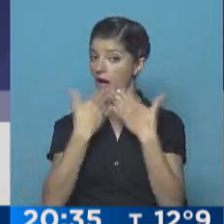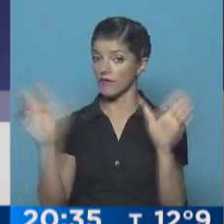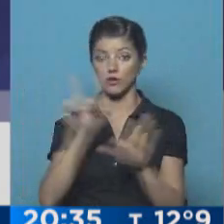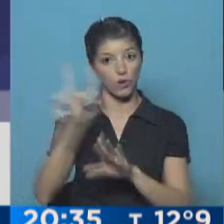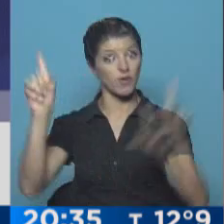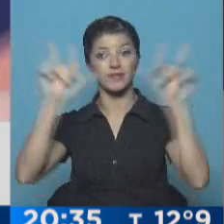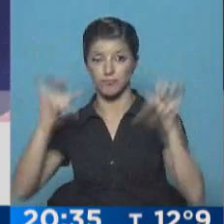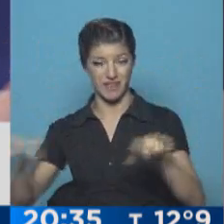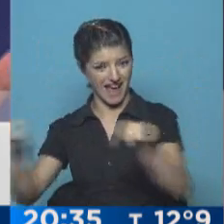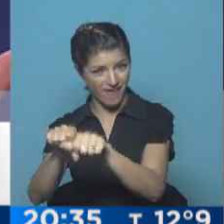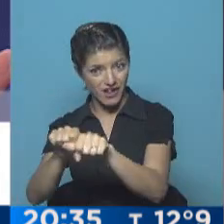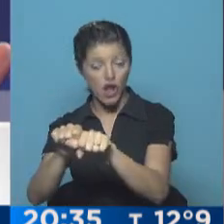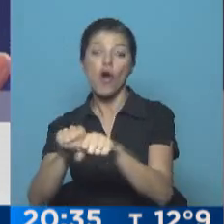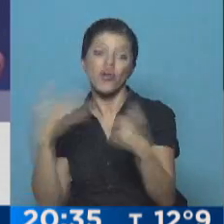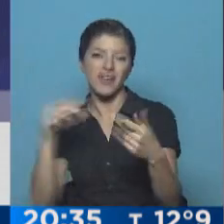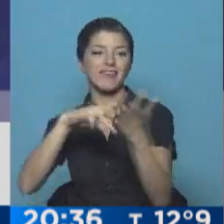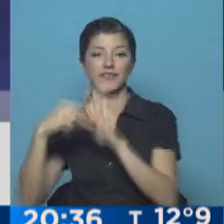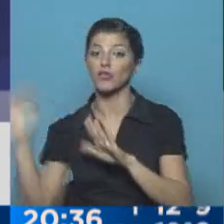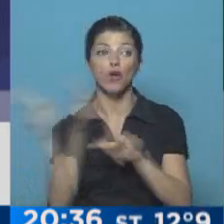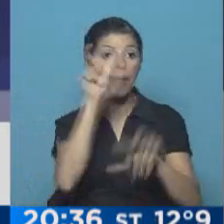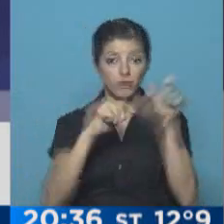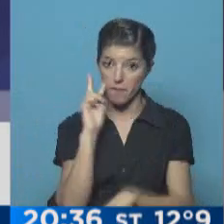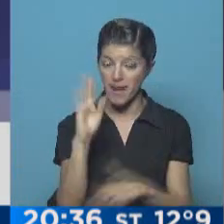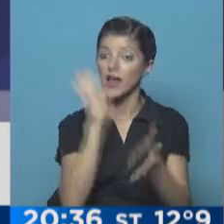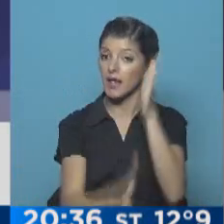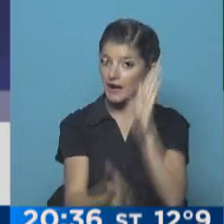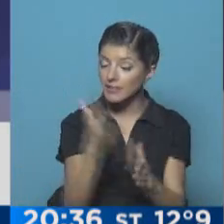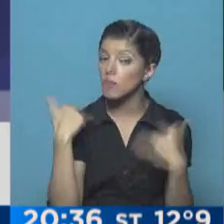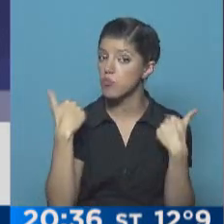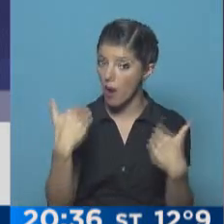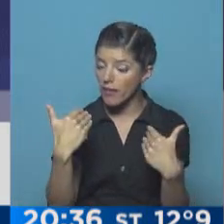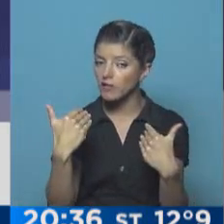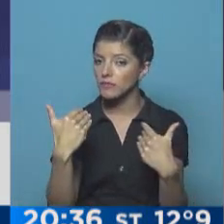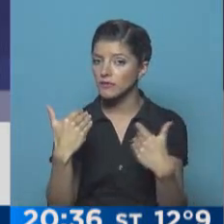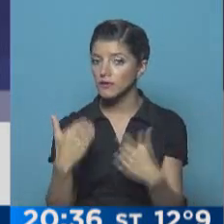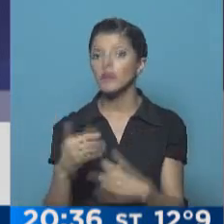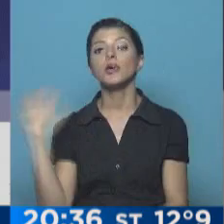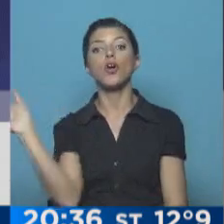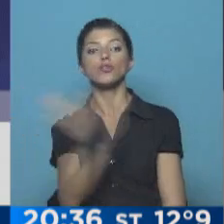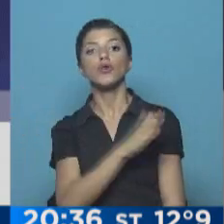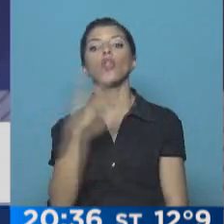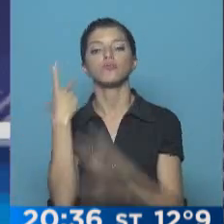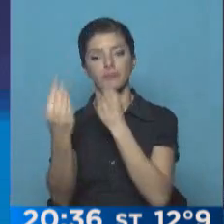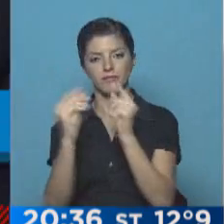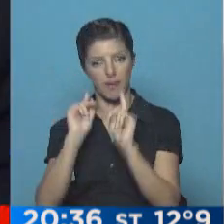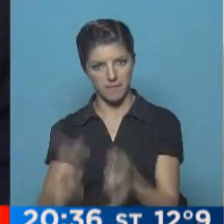canal de cable, o sea que puede llegar gratuitamente a todo el país y con todos los candidatos.